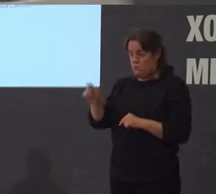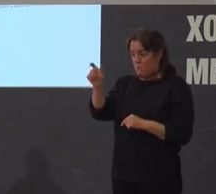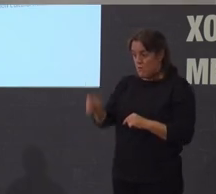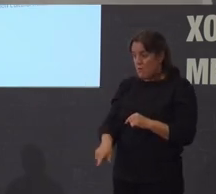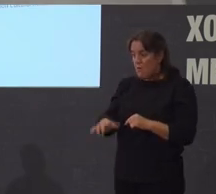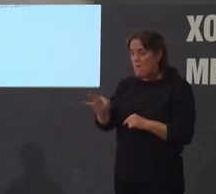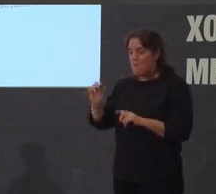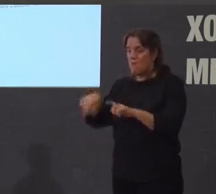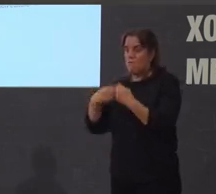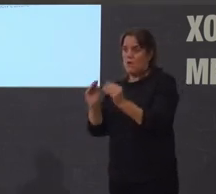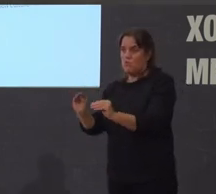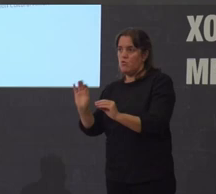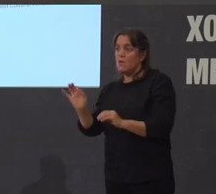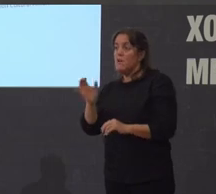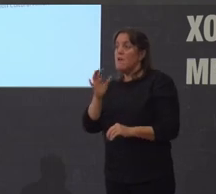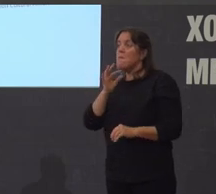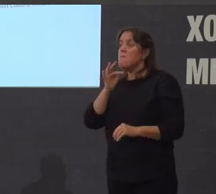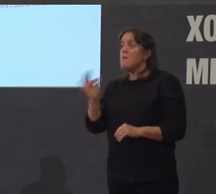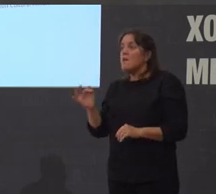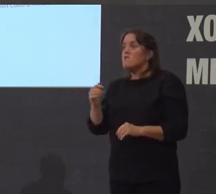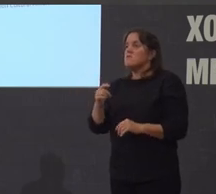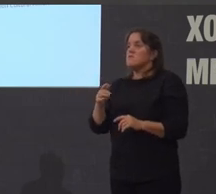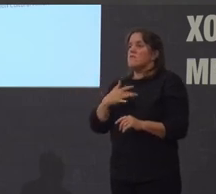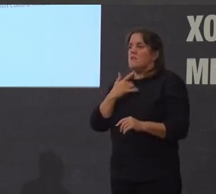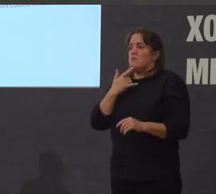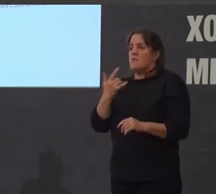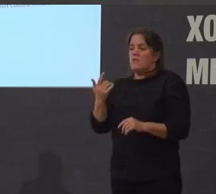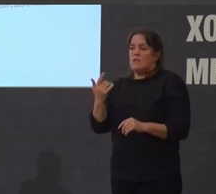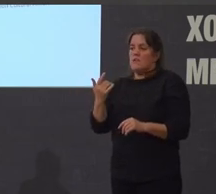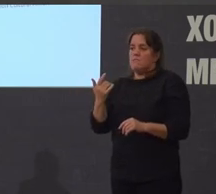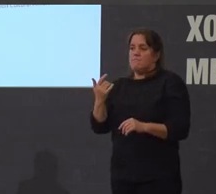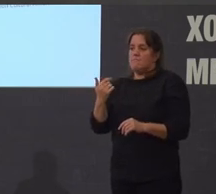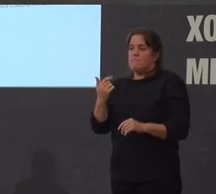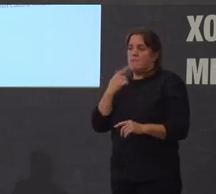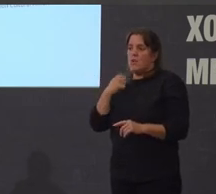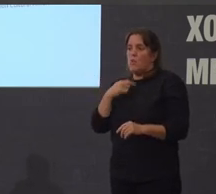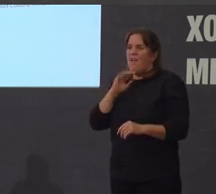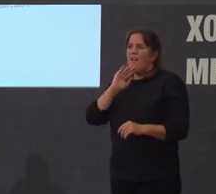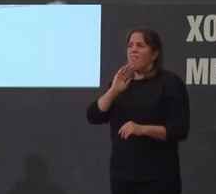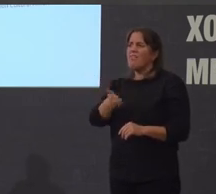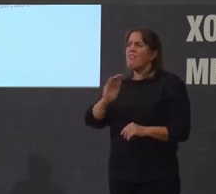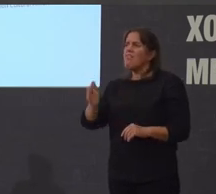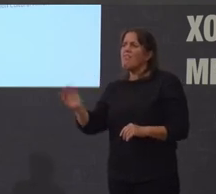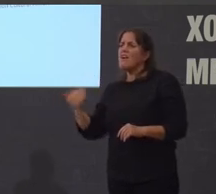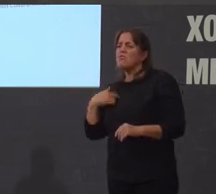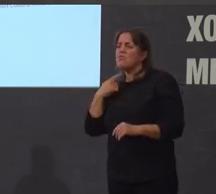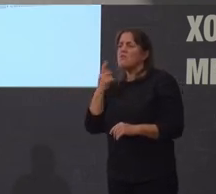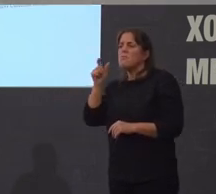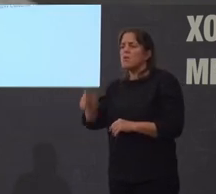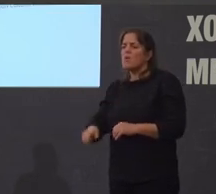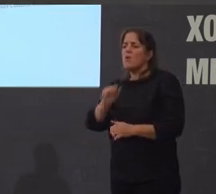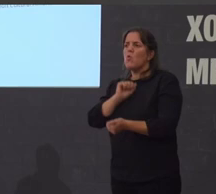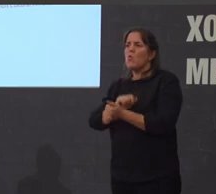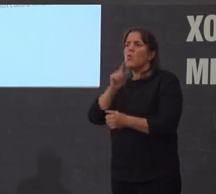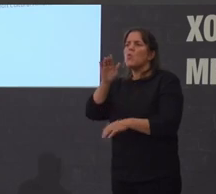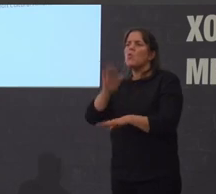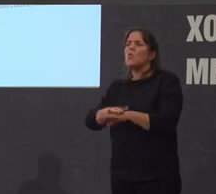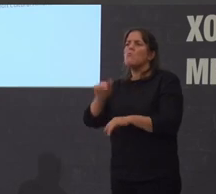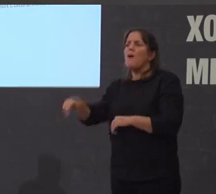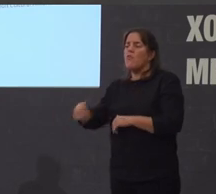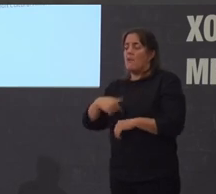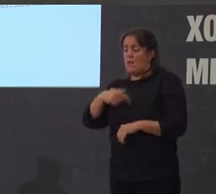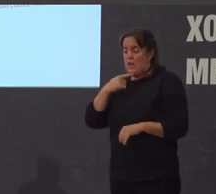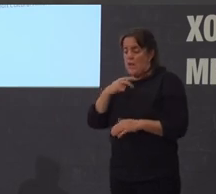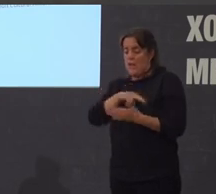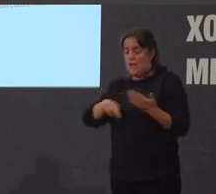como era lema es imposible determinar los daños que causarán los inculpados porque sobre todo en galicia en un